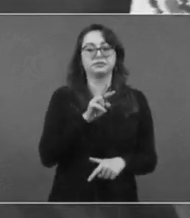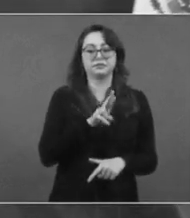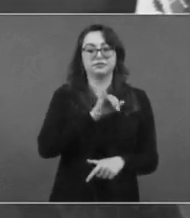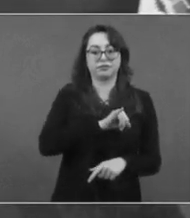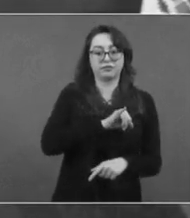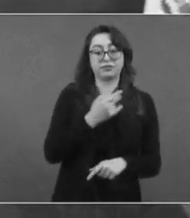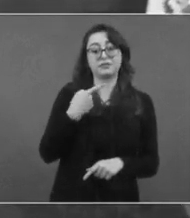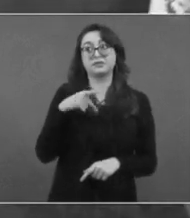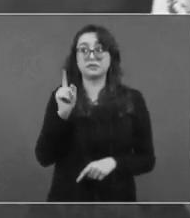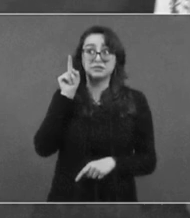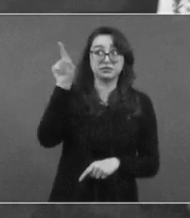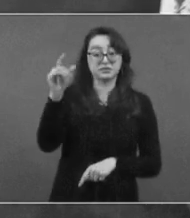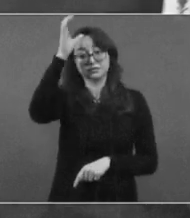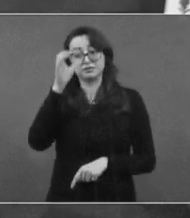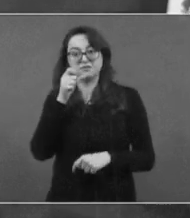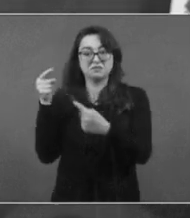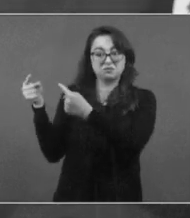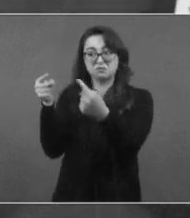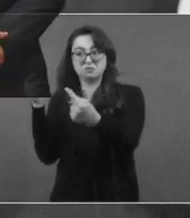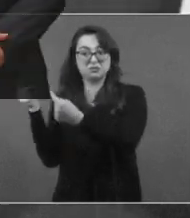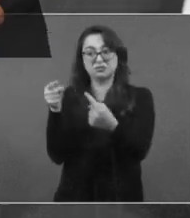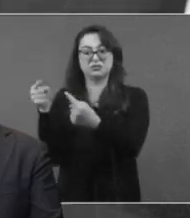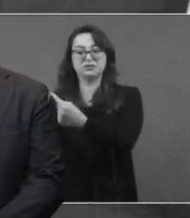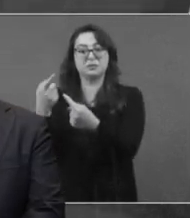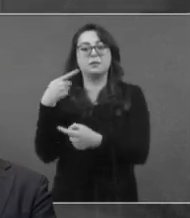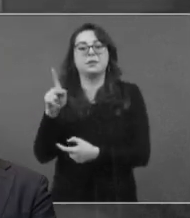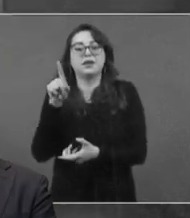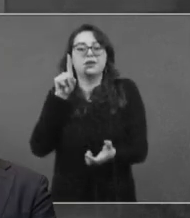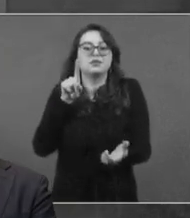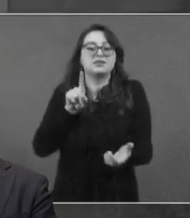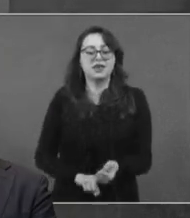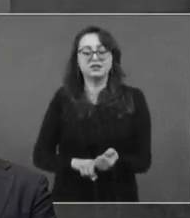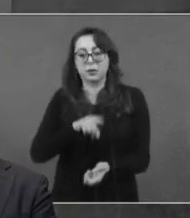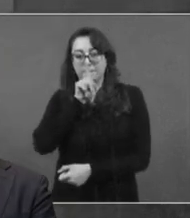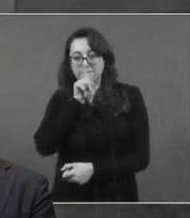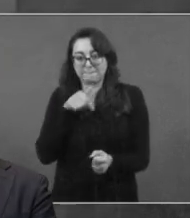parte de la negociación entre ellos, de los enjuagues,